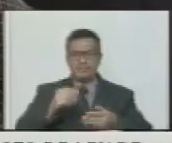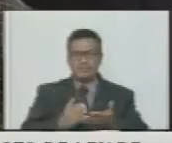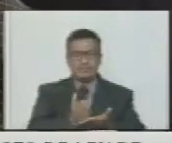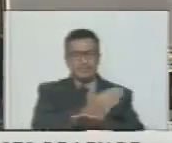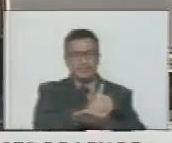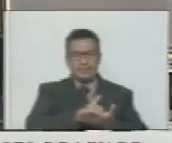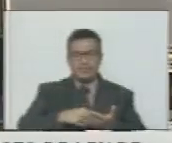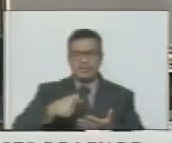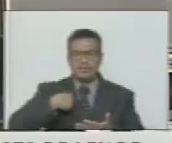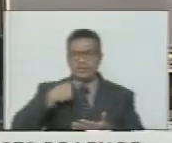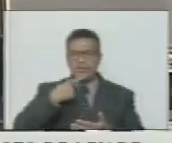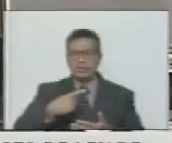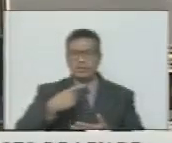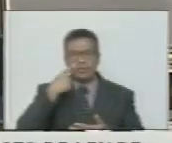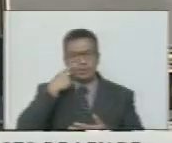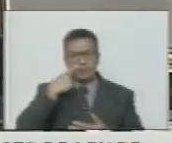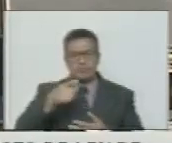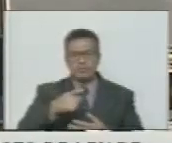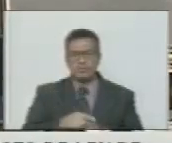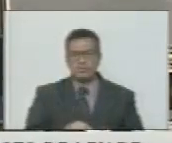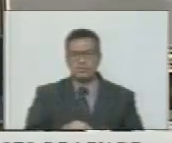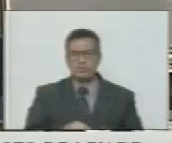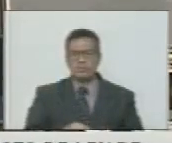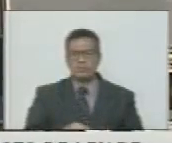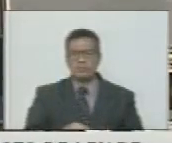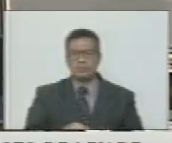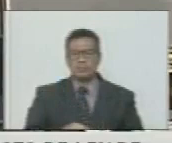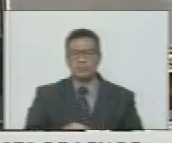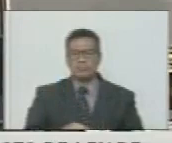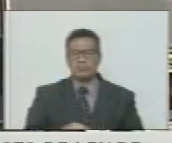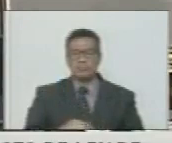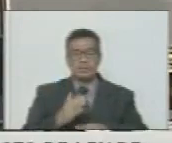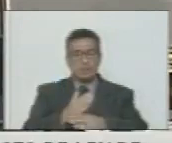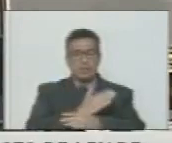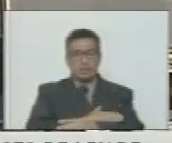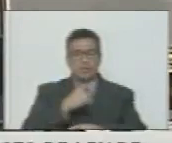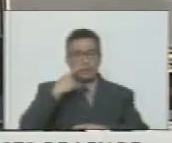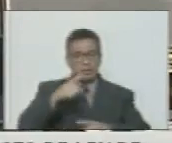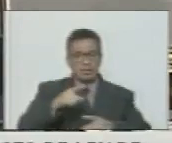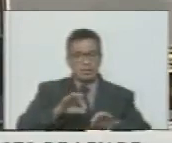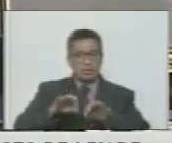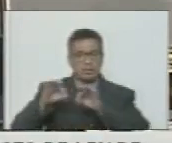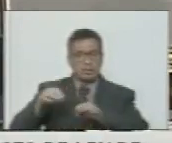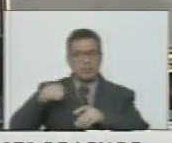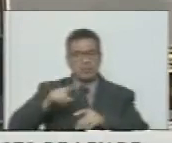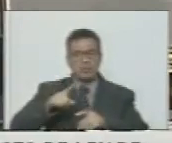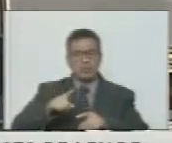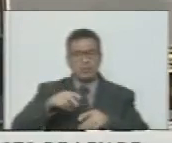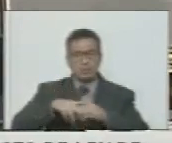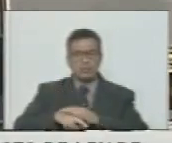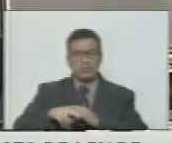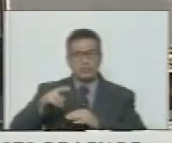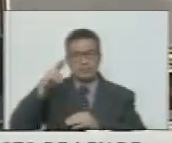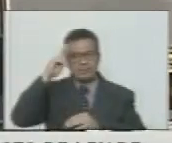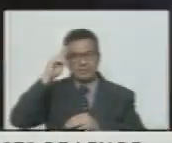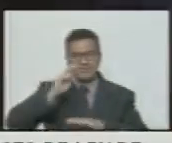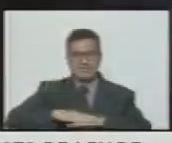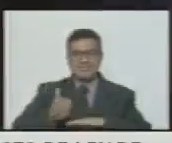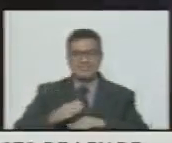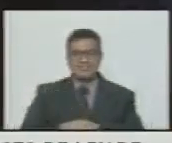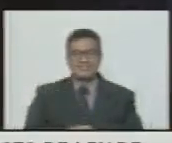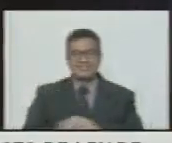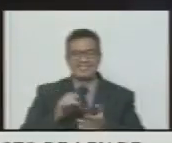pudiésemos suprimir. Porque yo no veo, antes lo veía un poco clasista, pero ahorita lo veo incluso racista.